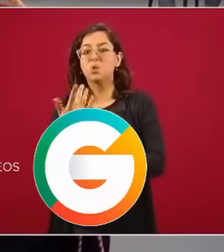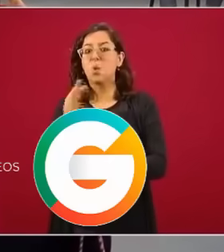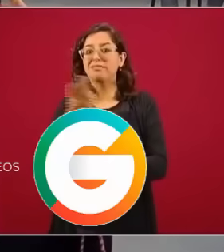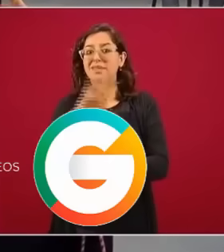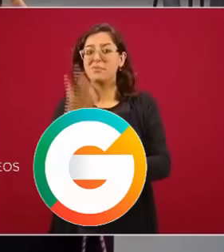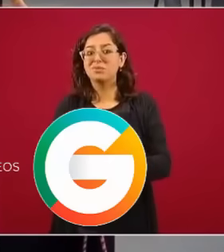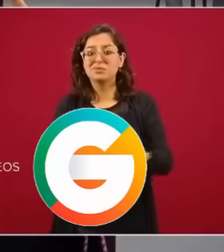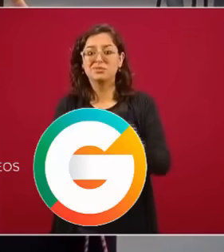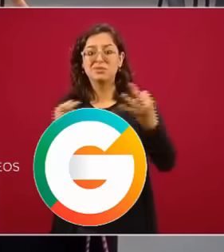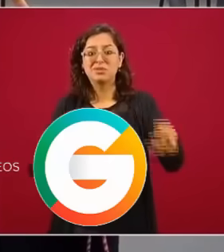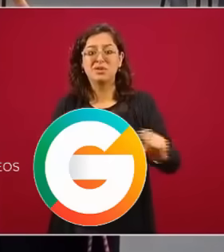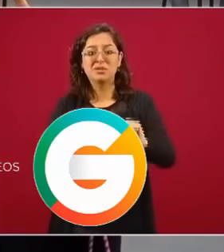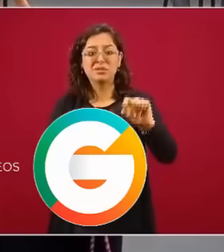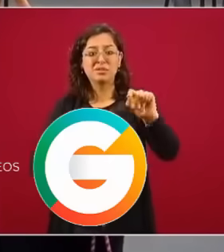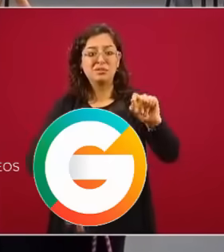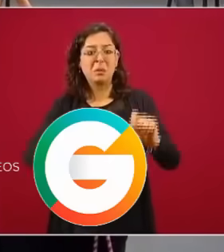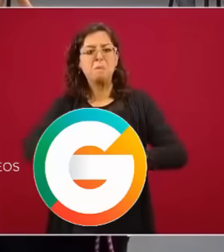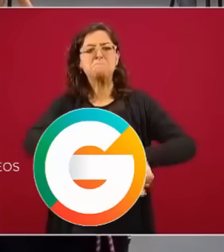dijo nada.